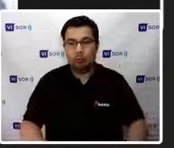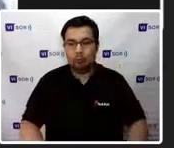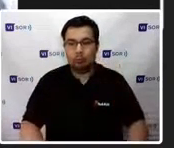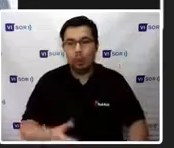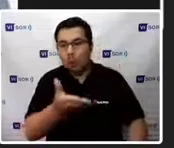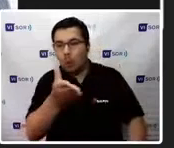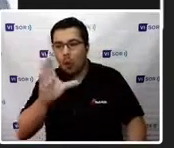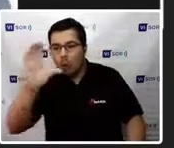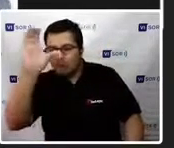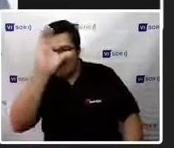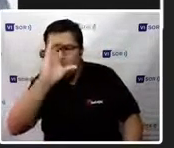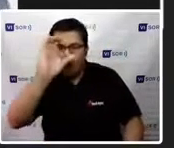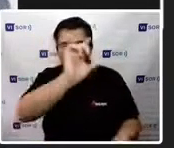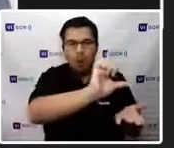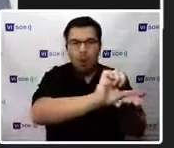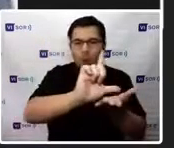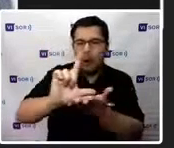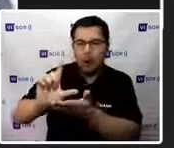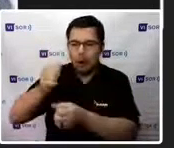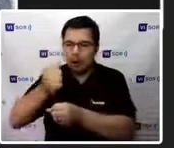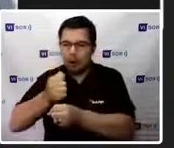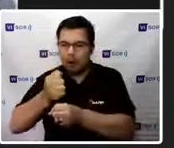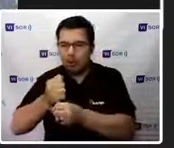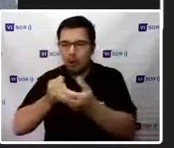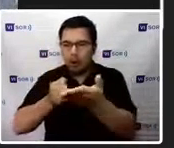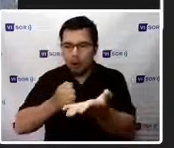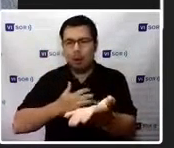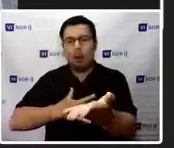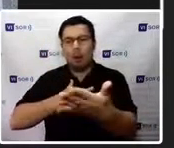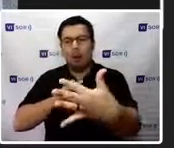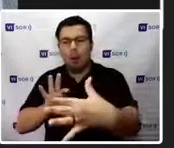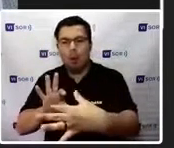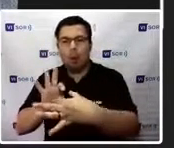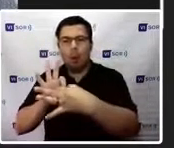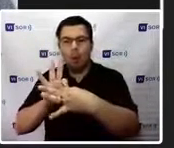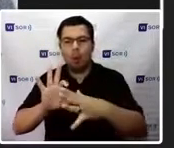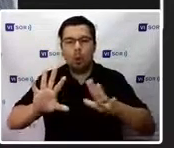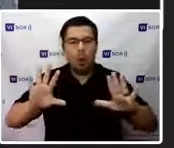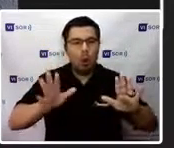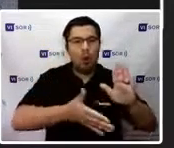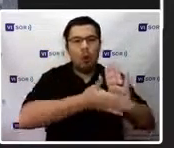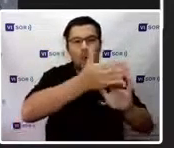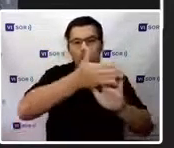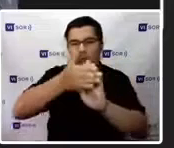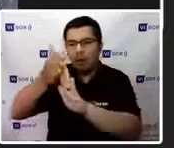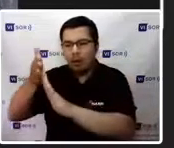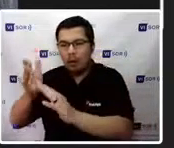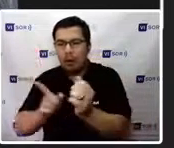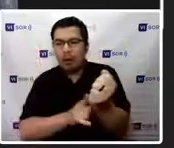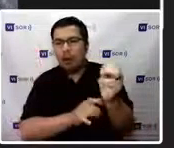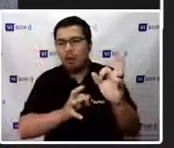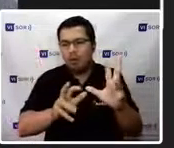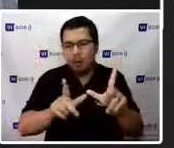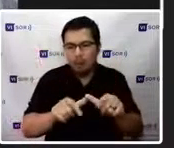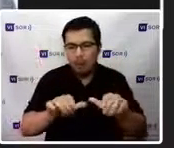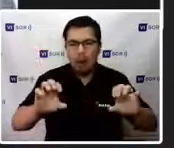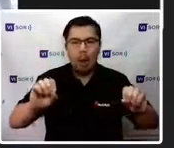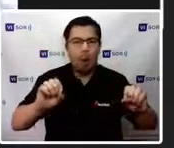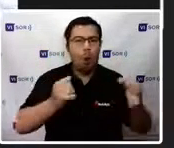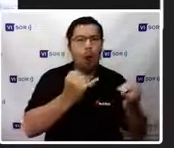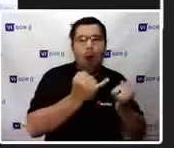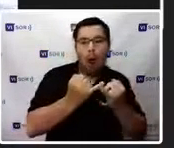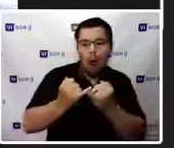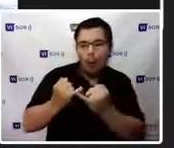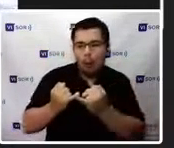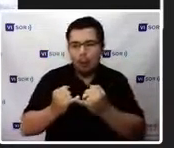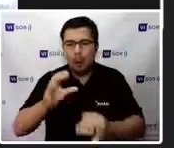relacionados a lo que nos gusta, o realizar algunas salidas con familiares o con amigos. Como buscarse otro tipo de experiencia